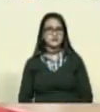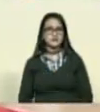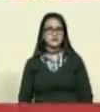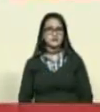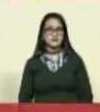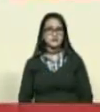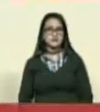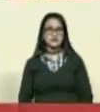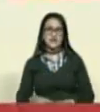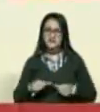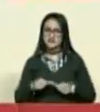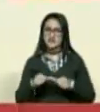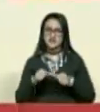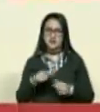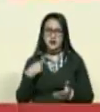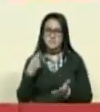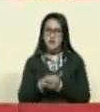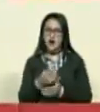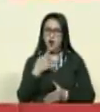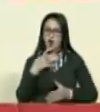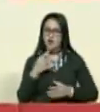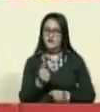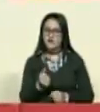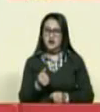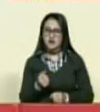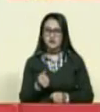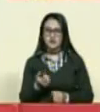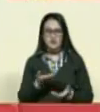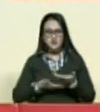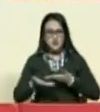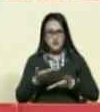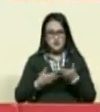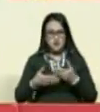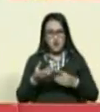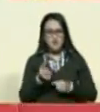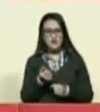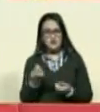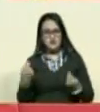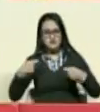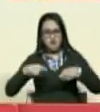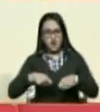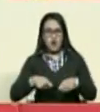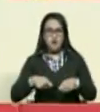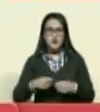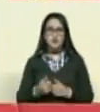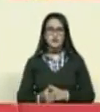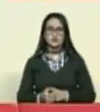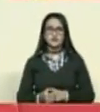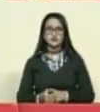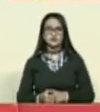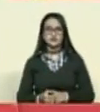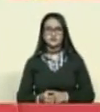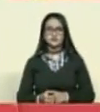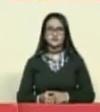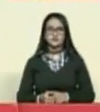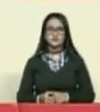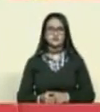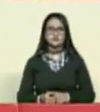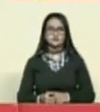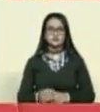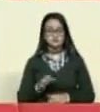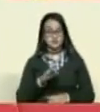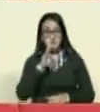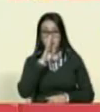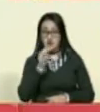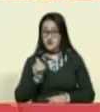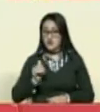un pagador confiable, un socio confiable de inversores, tenedores y la banca que